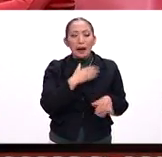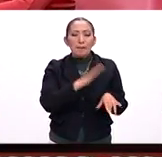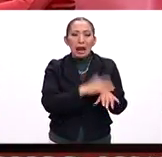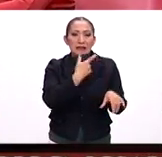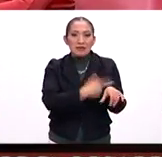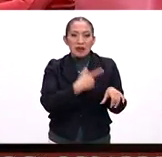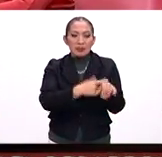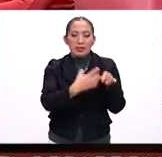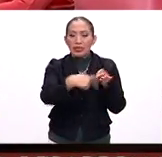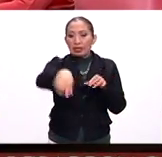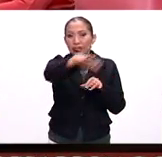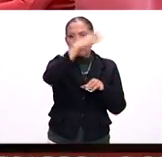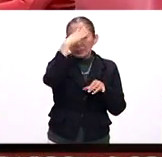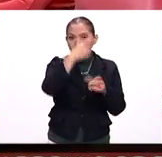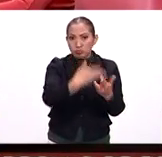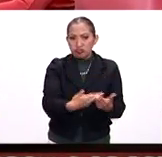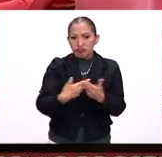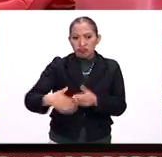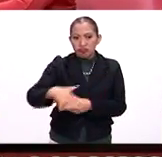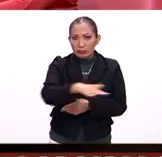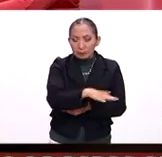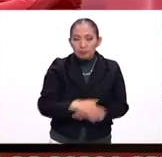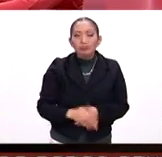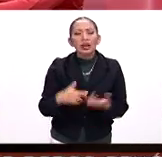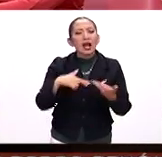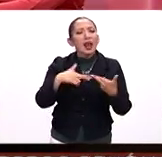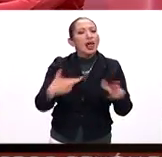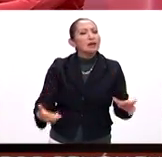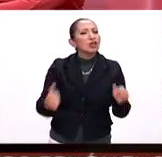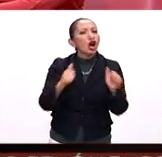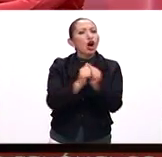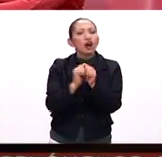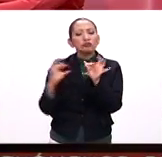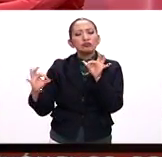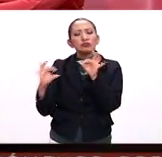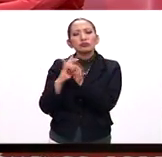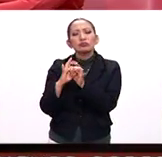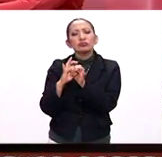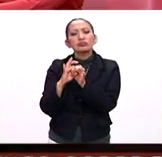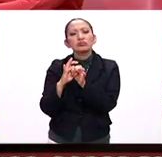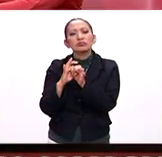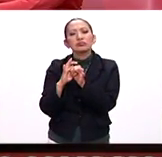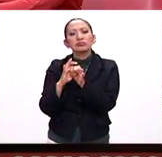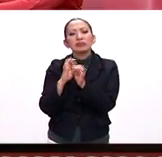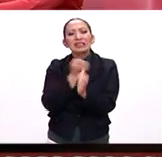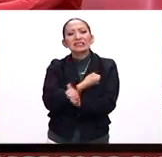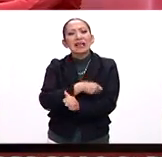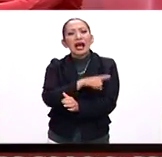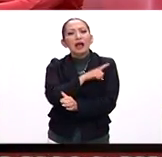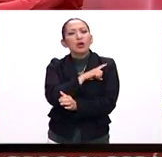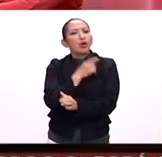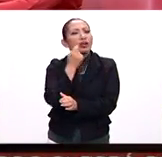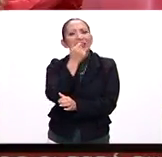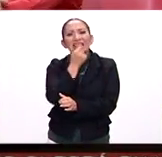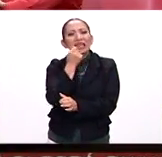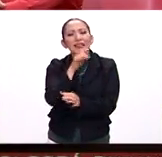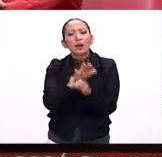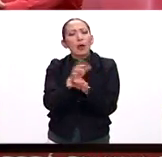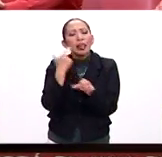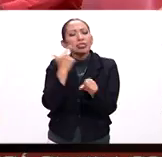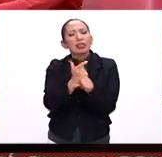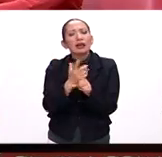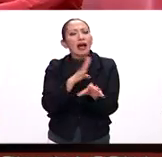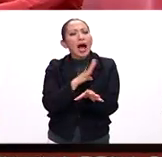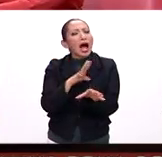afecta a la población de este país. La relación con la parte bucal, ¿qué